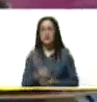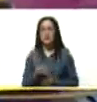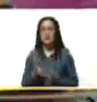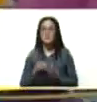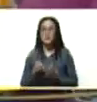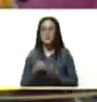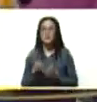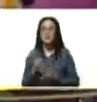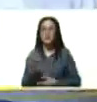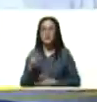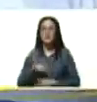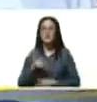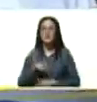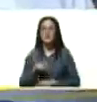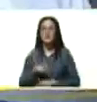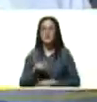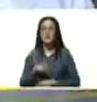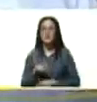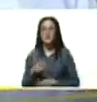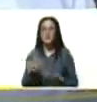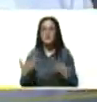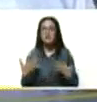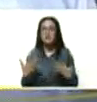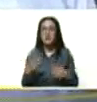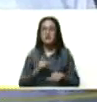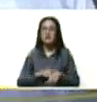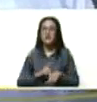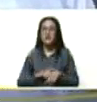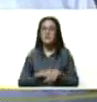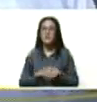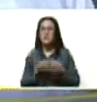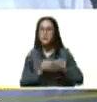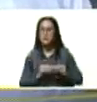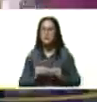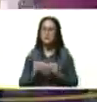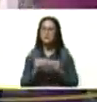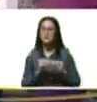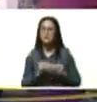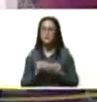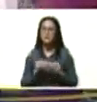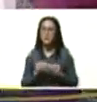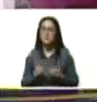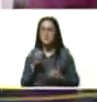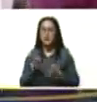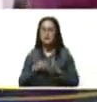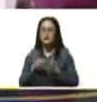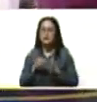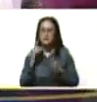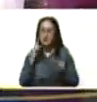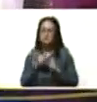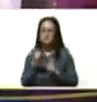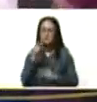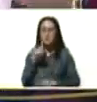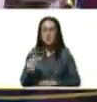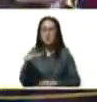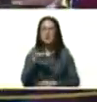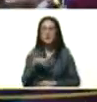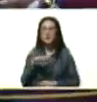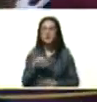necesitaríamos para acelerar los tiempos y reconstruir más trenes para el pueblo? ¿Qué necesitaríamos, en Carlos? En